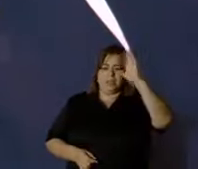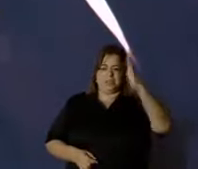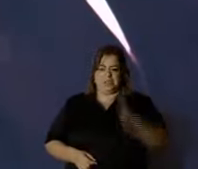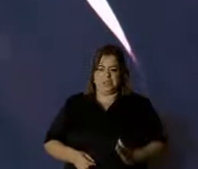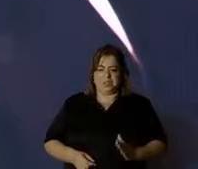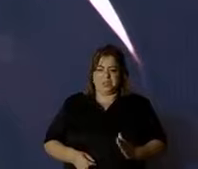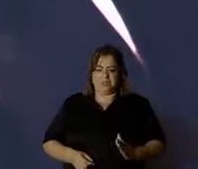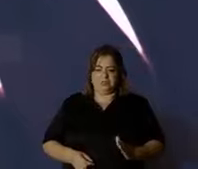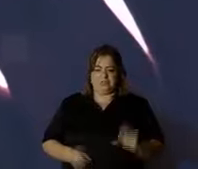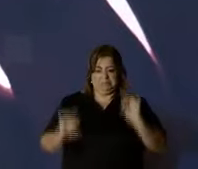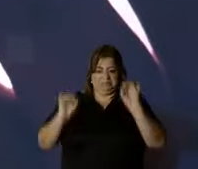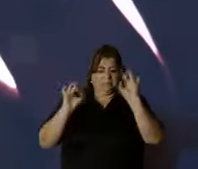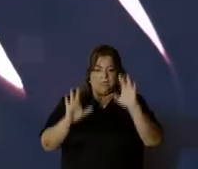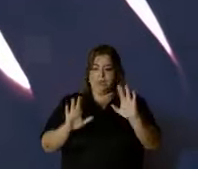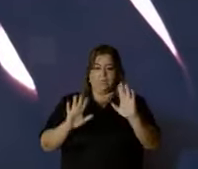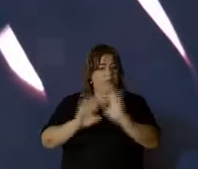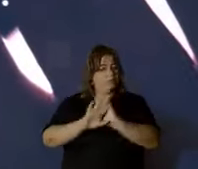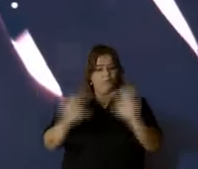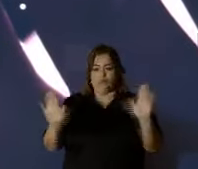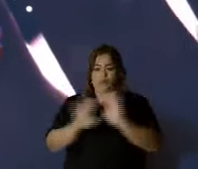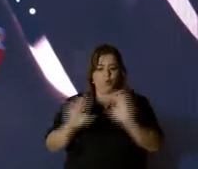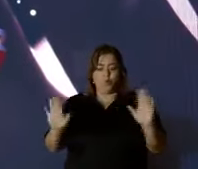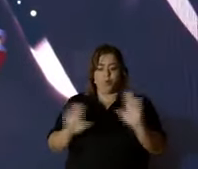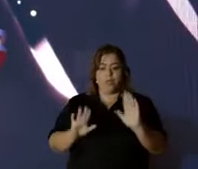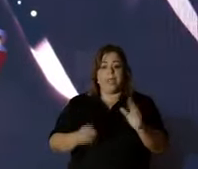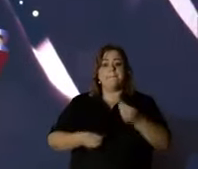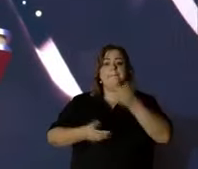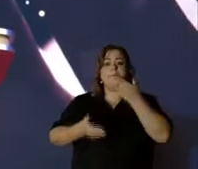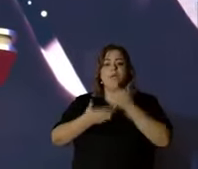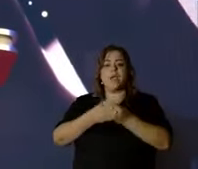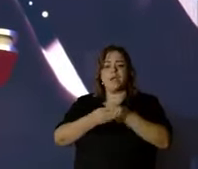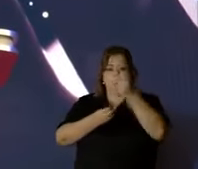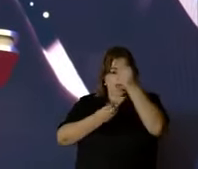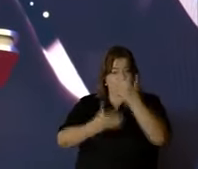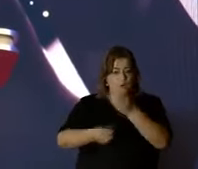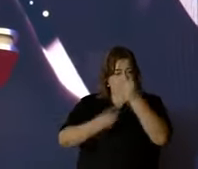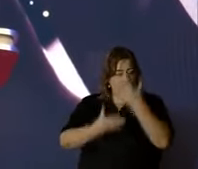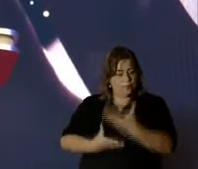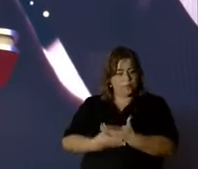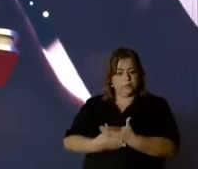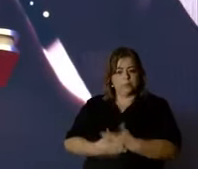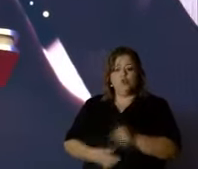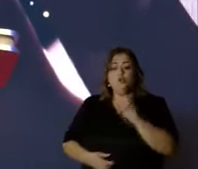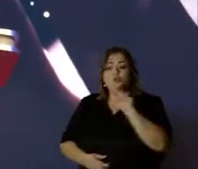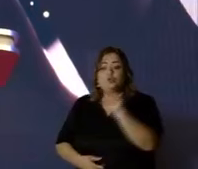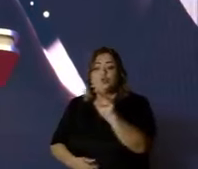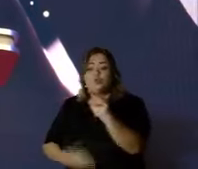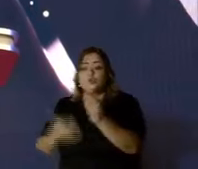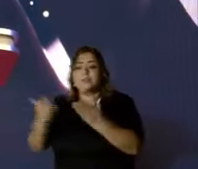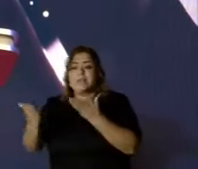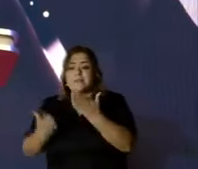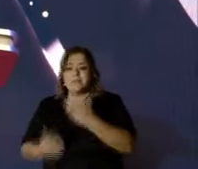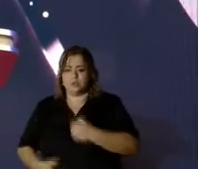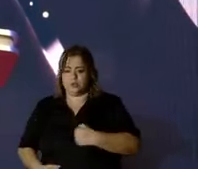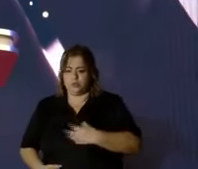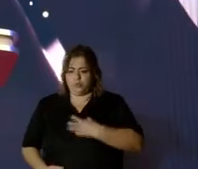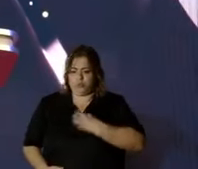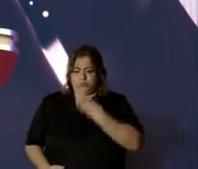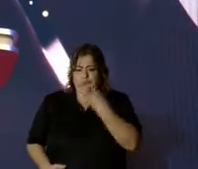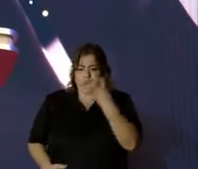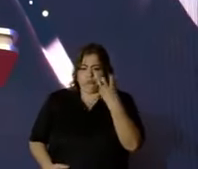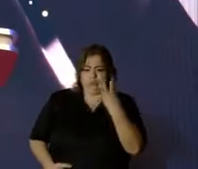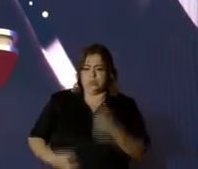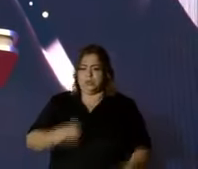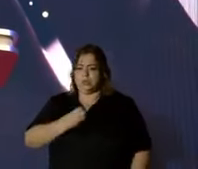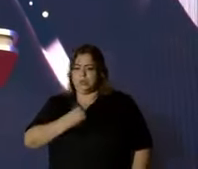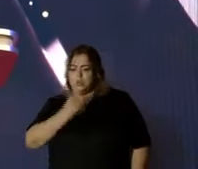estar buena. Yo voy a que Dios le servirán a esa gente. ¿A quién tú le sirves? Yo me voy a enojar, porque esos